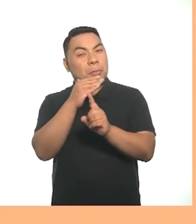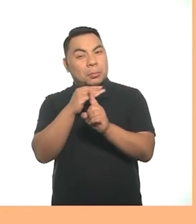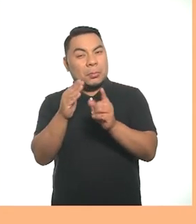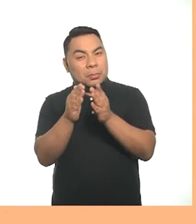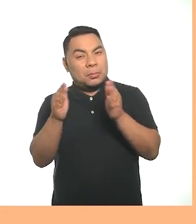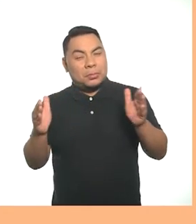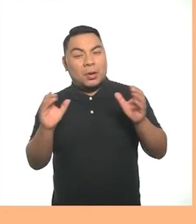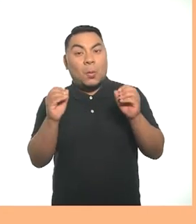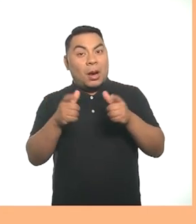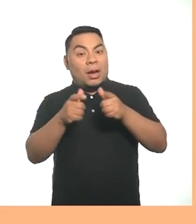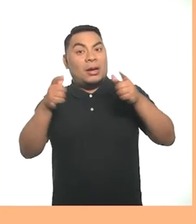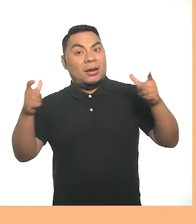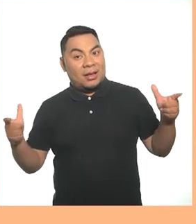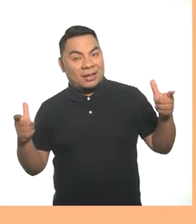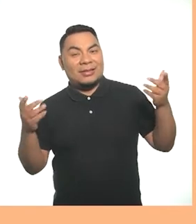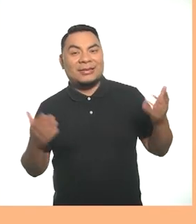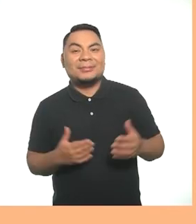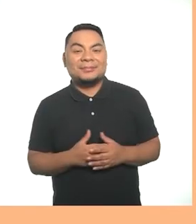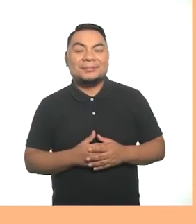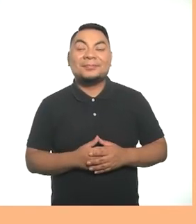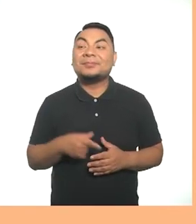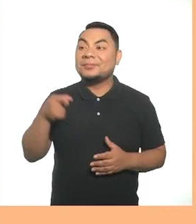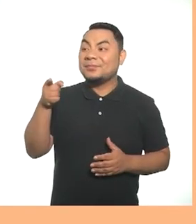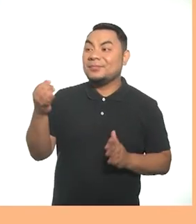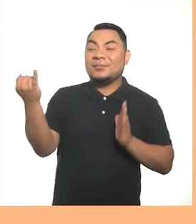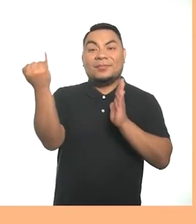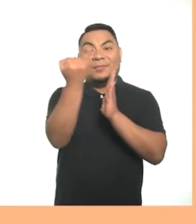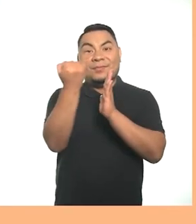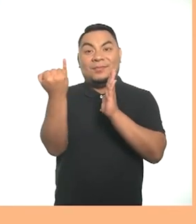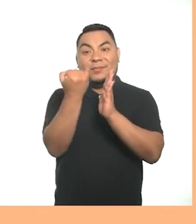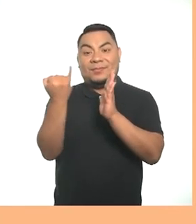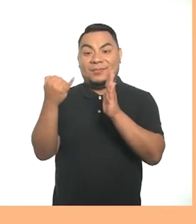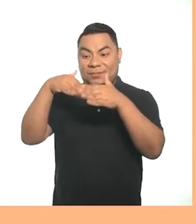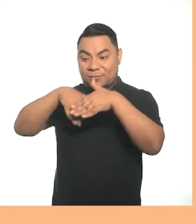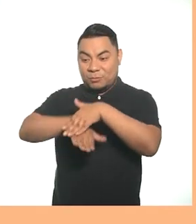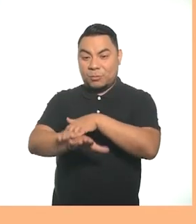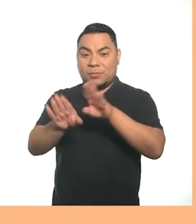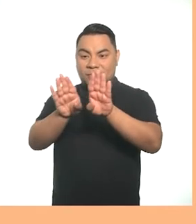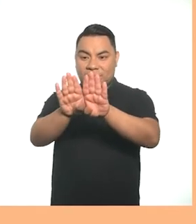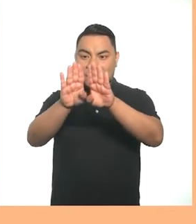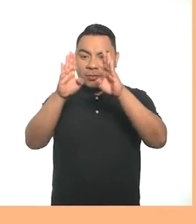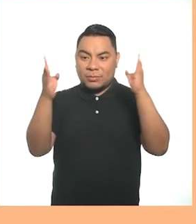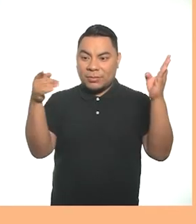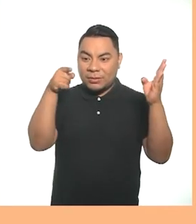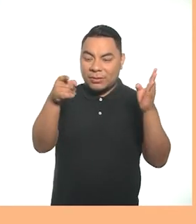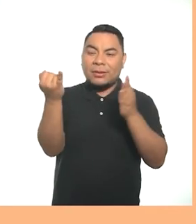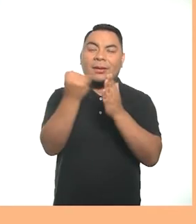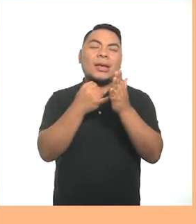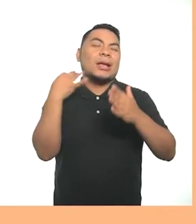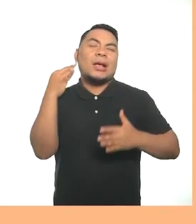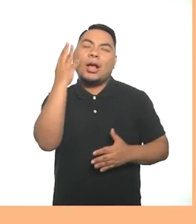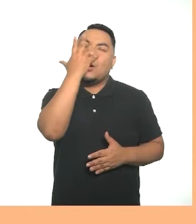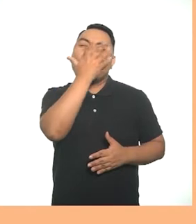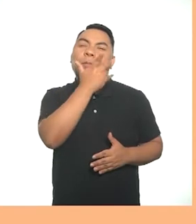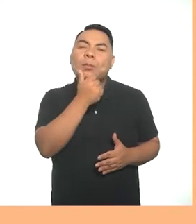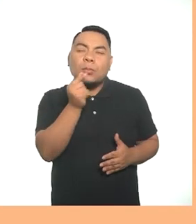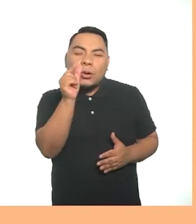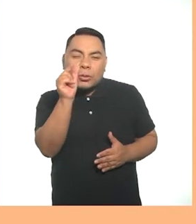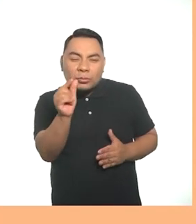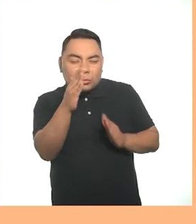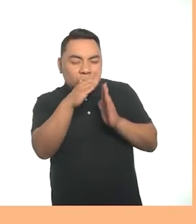chicas, medianas o grandes. Las figuras que llevan dentro casi siempre son mucho